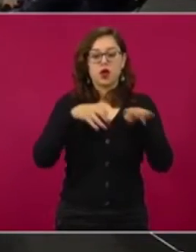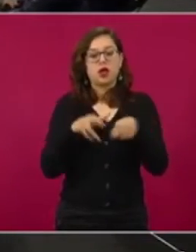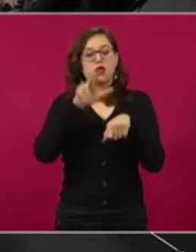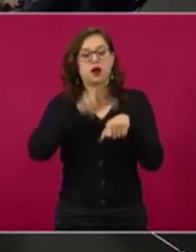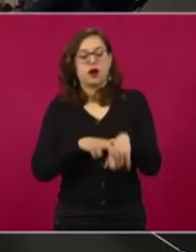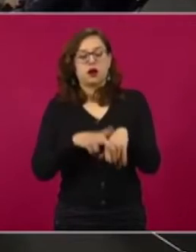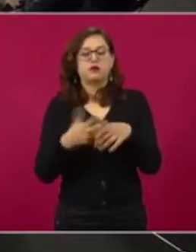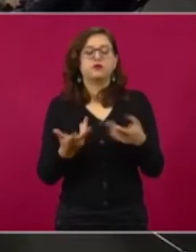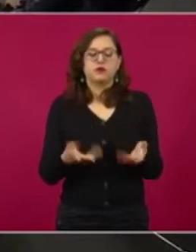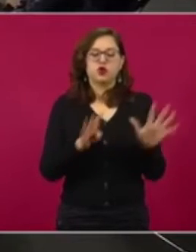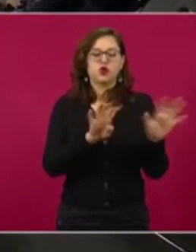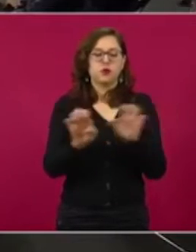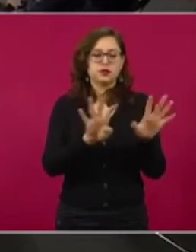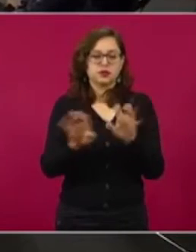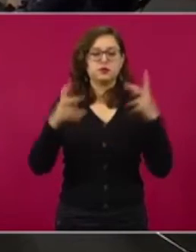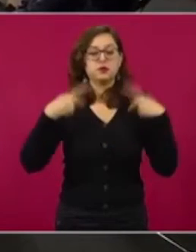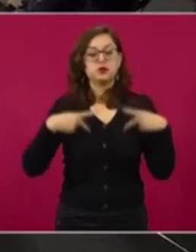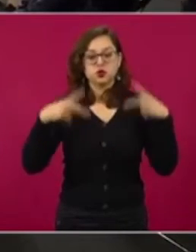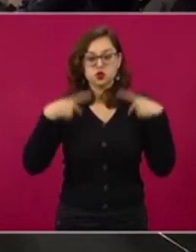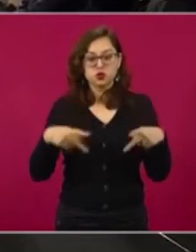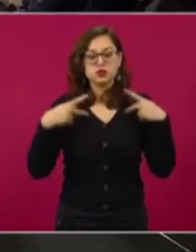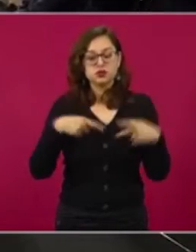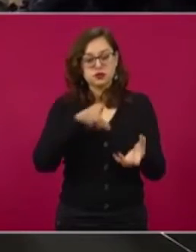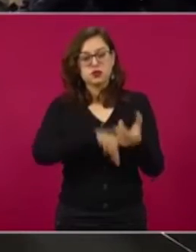900 trabajadores.